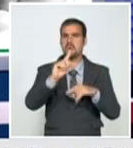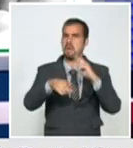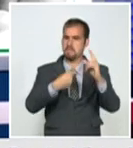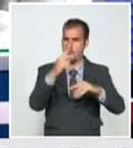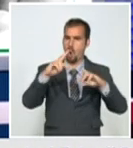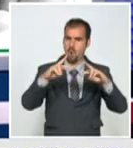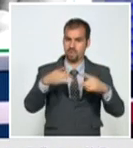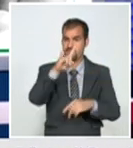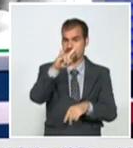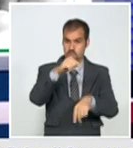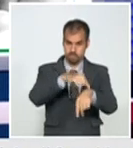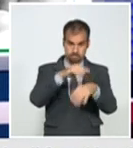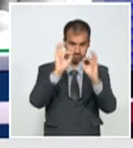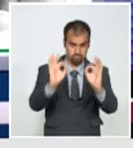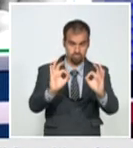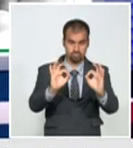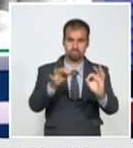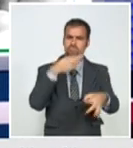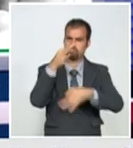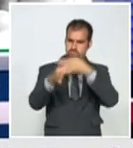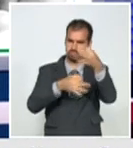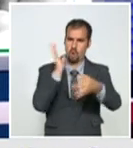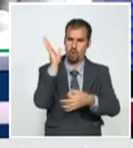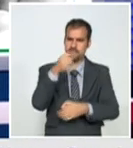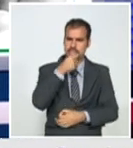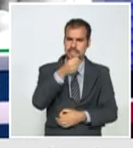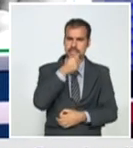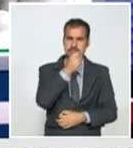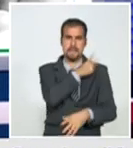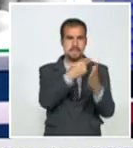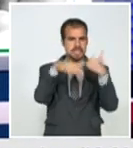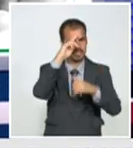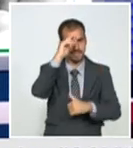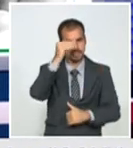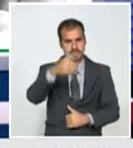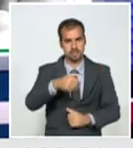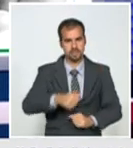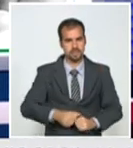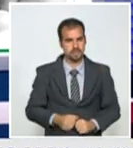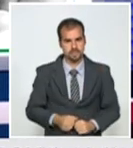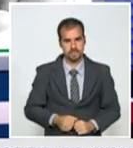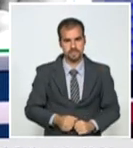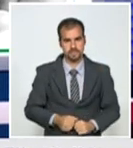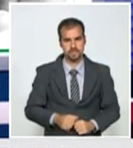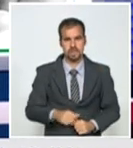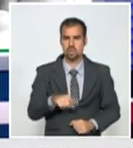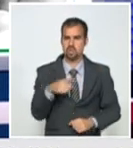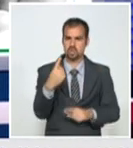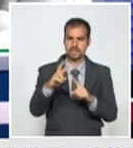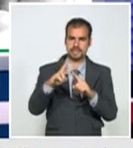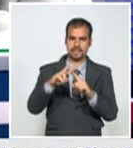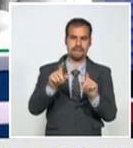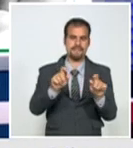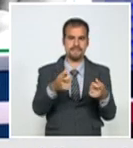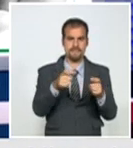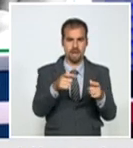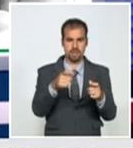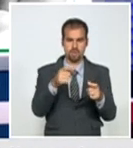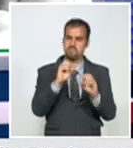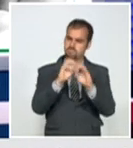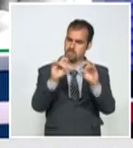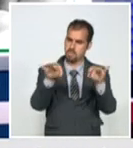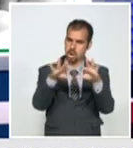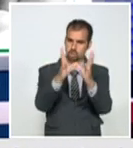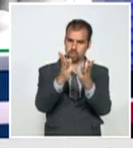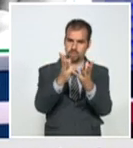esta conferencia de prensa del Ministerio de Salud Pública y que transmite nuestro sistema de la radio y la televisión